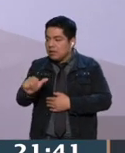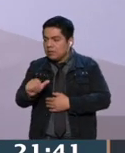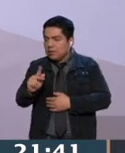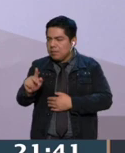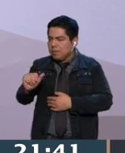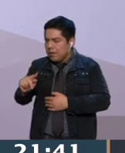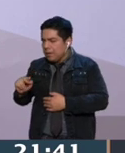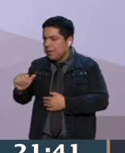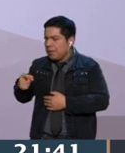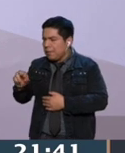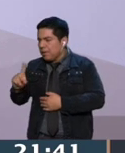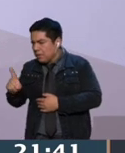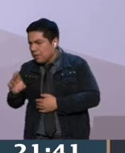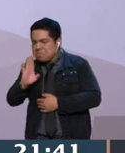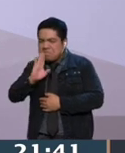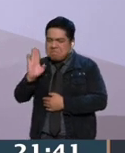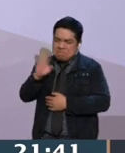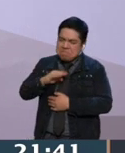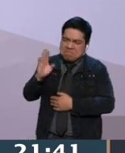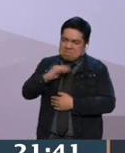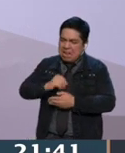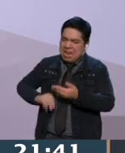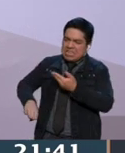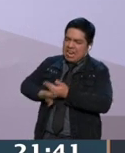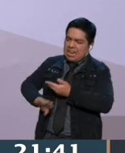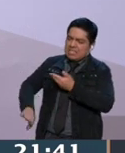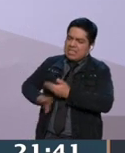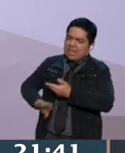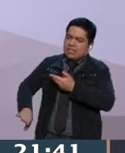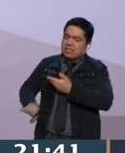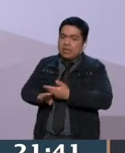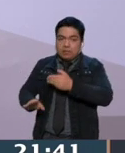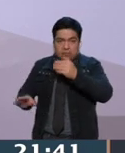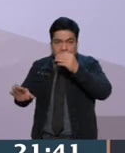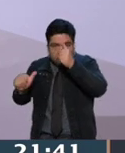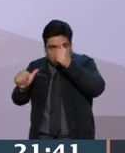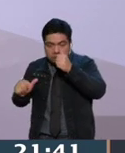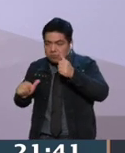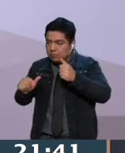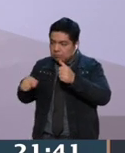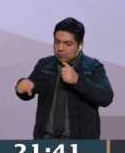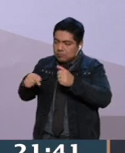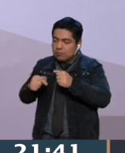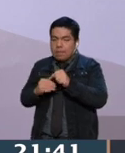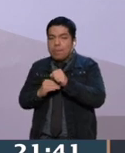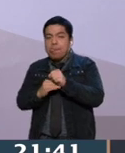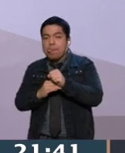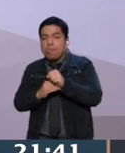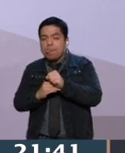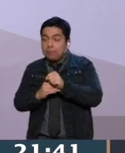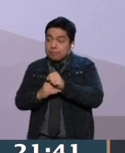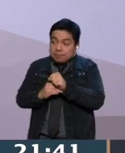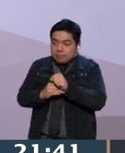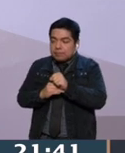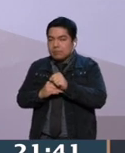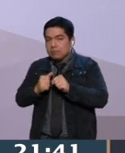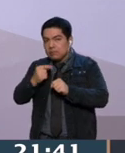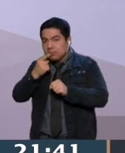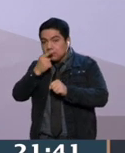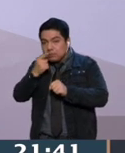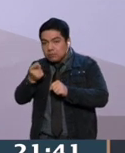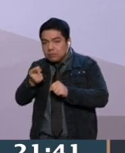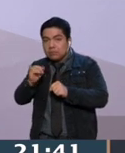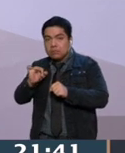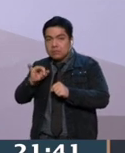PAN y del PRD. Aseguró que la castigaron por no respetar los acuerdos que estos partidos hacen en lo oscurito. Y sí, se lanzó literalmente a